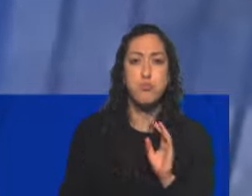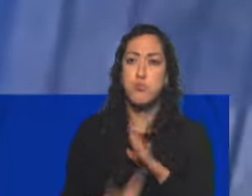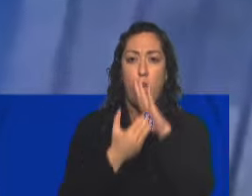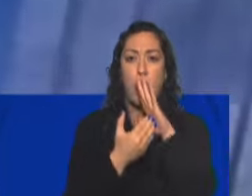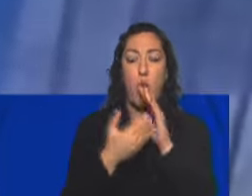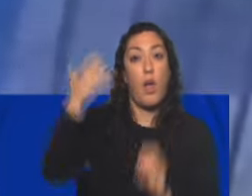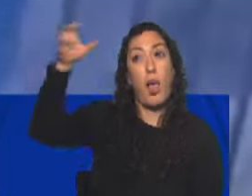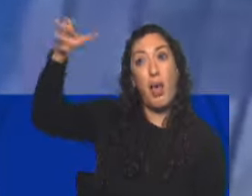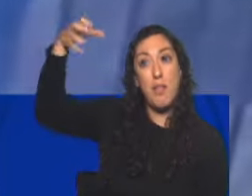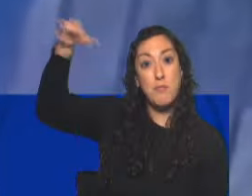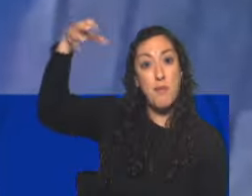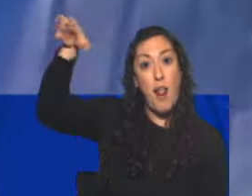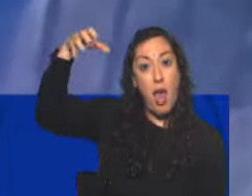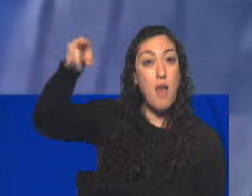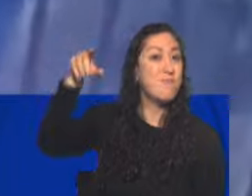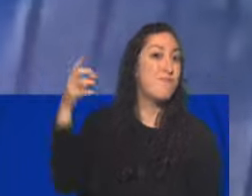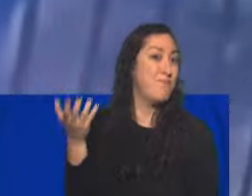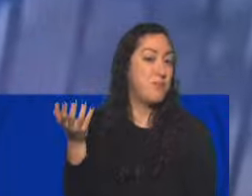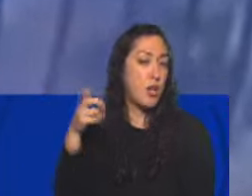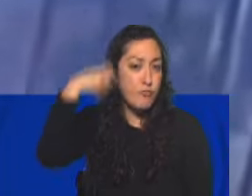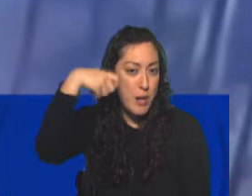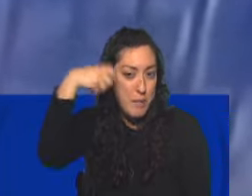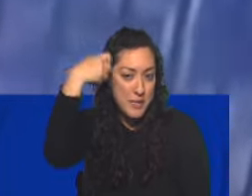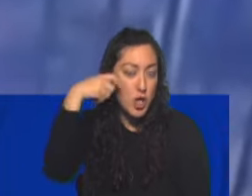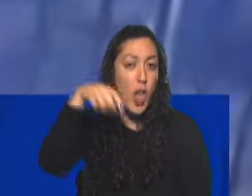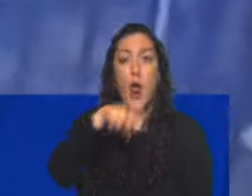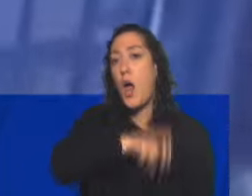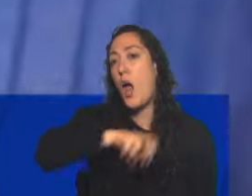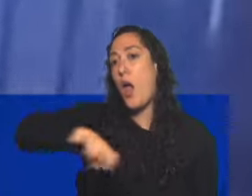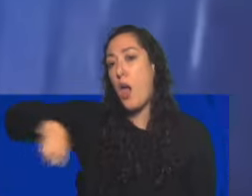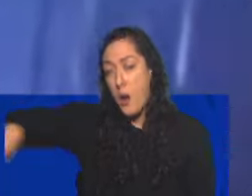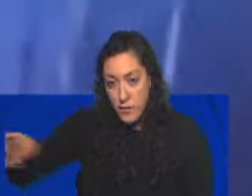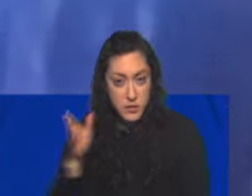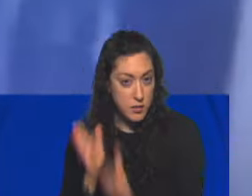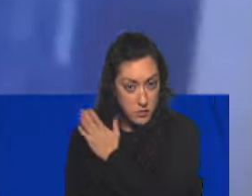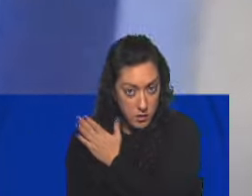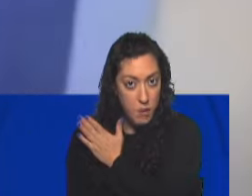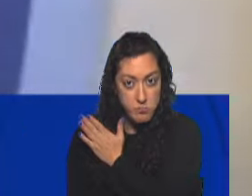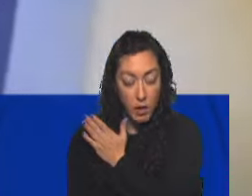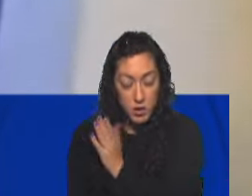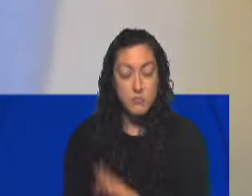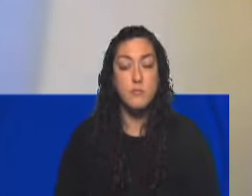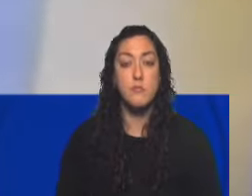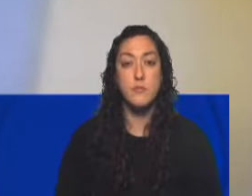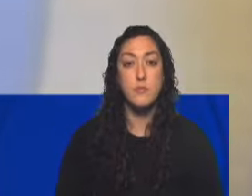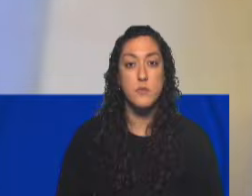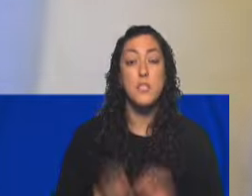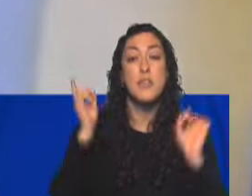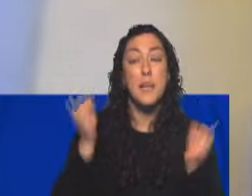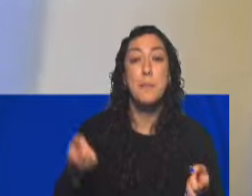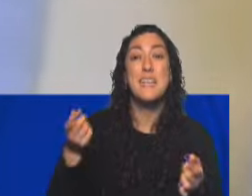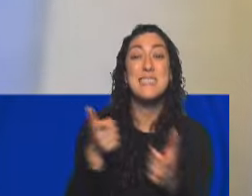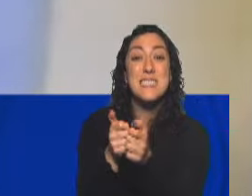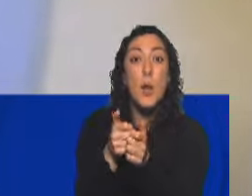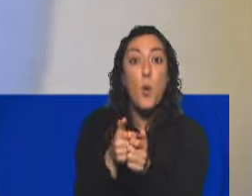de seguridad que filmó la huida a pie luego de pegarle el balazo y la antena del celular